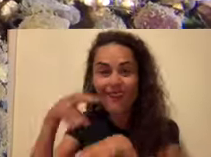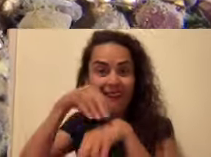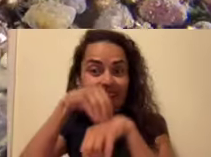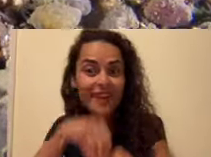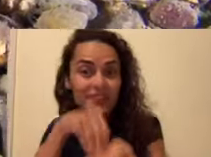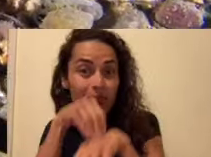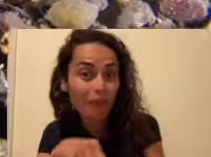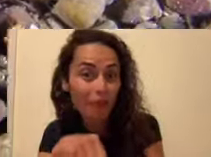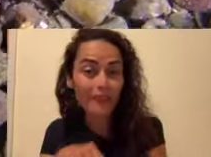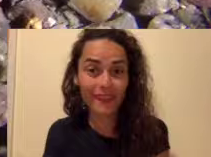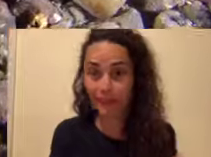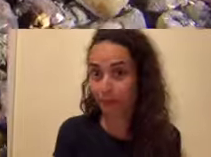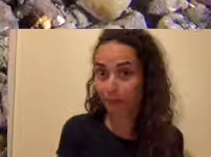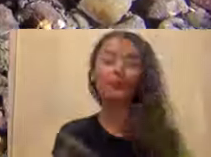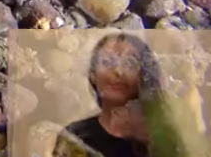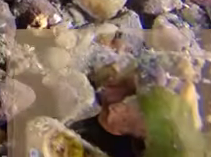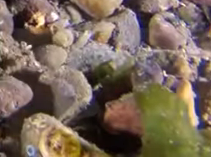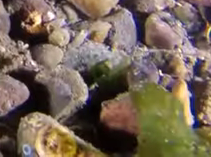How about an octopus?